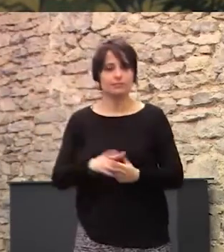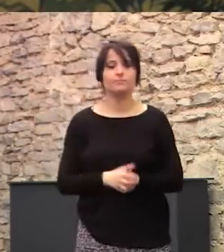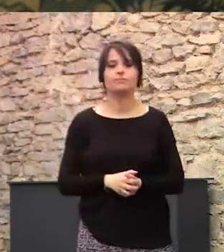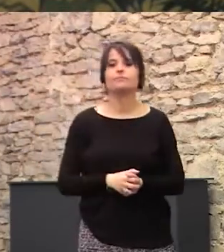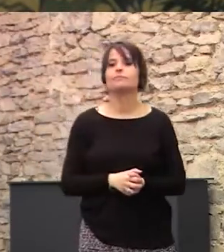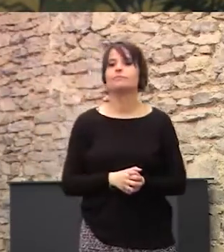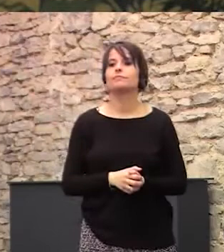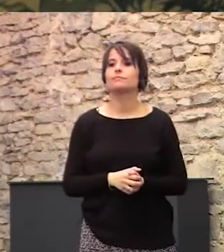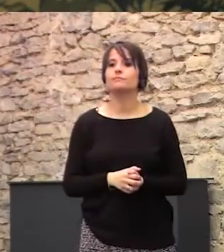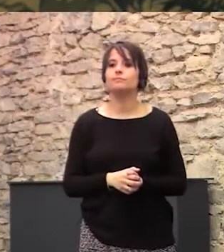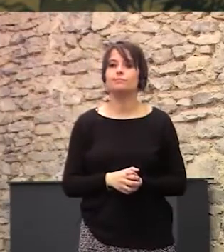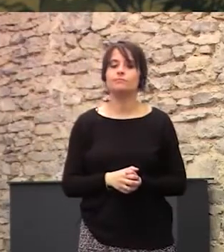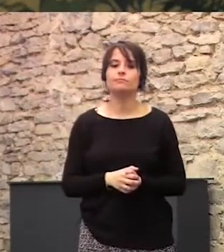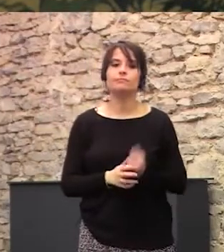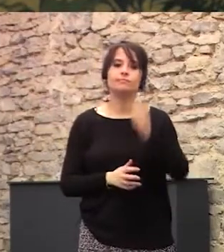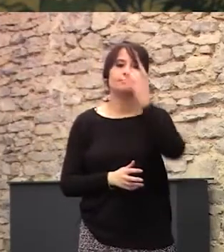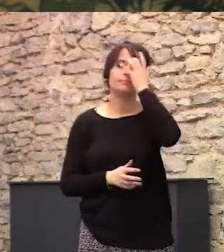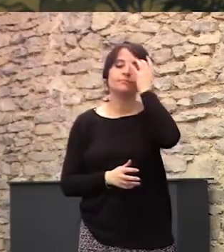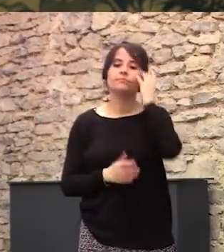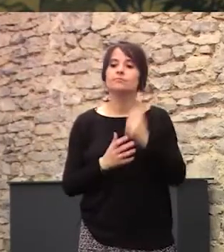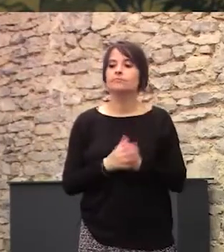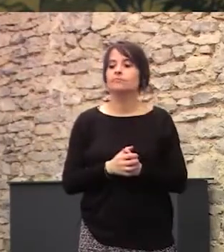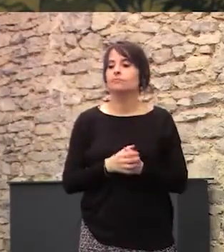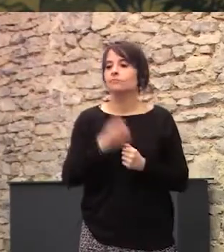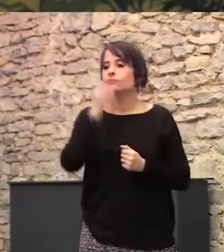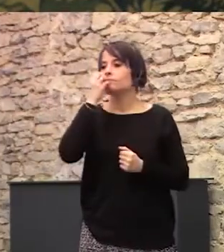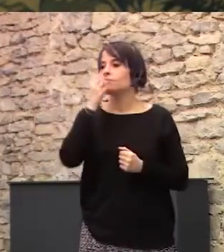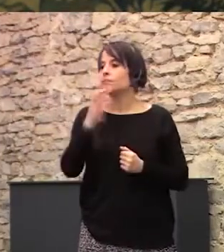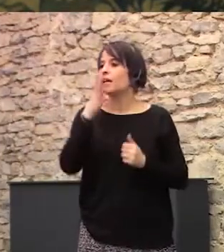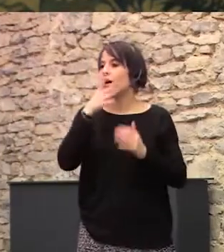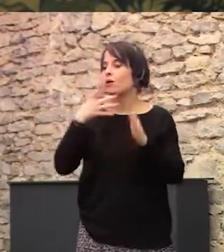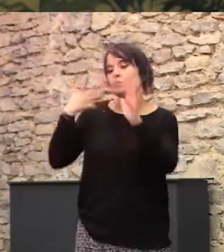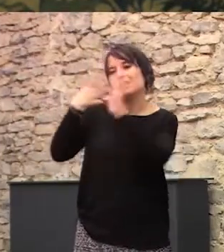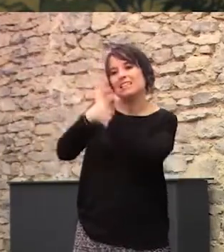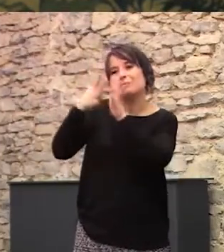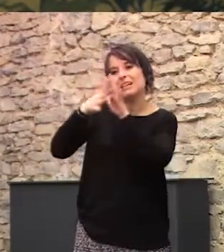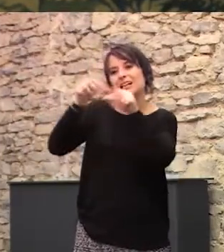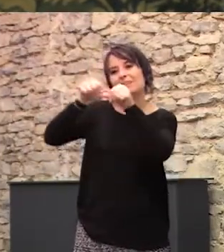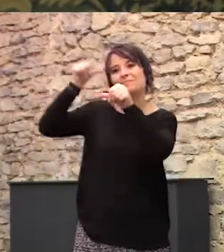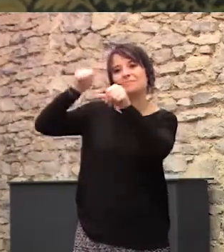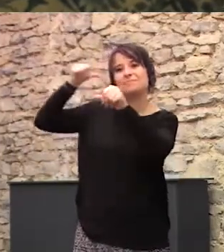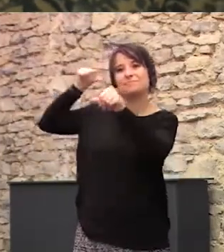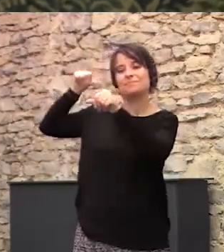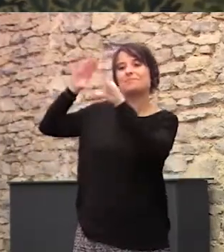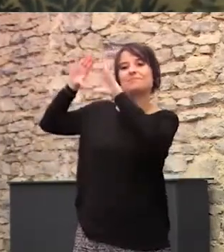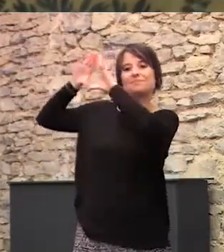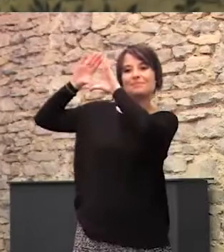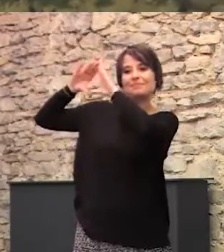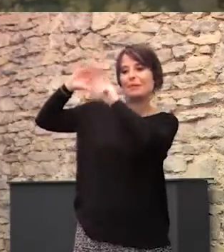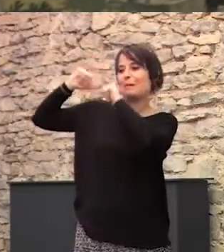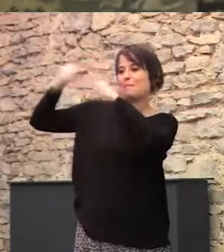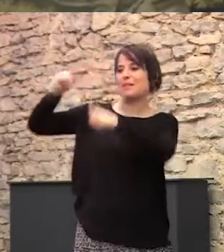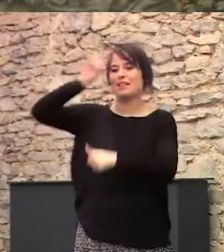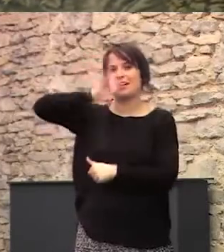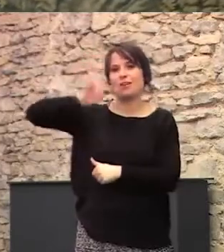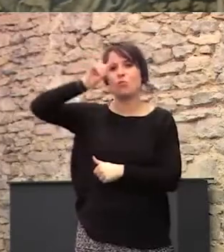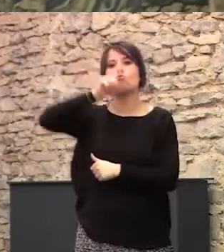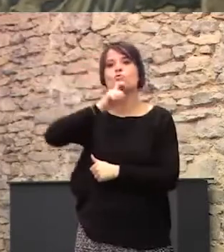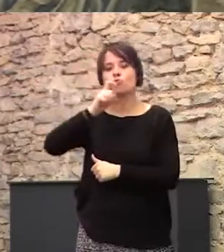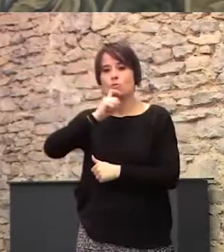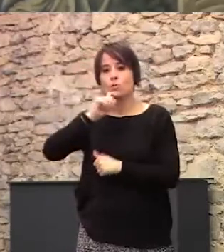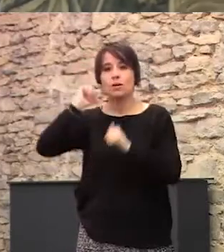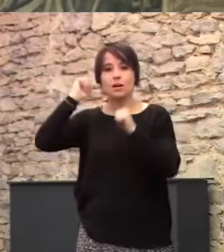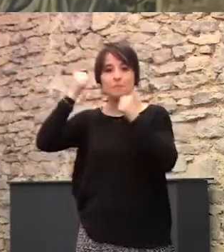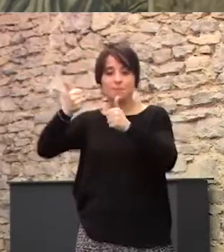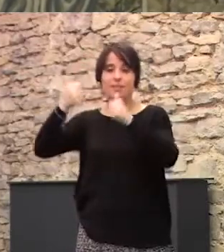Bien, voy a situar rápidamente un poco los orígenes de los feminismos negros, empezando por el Black